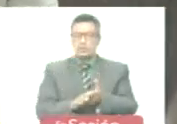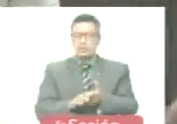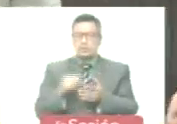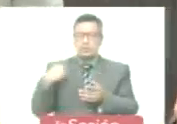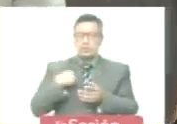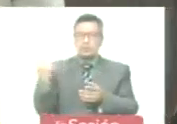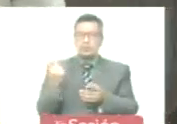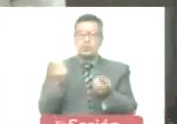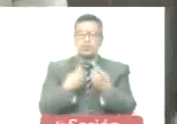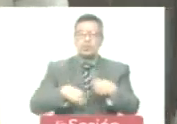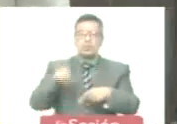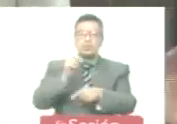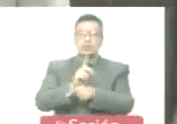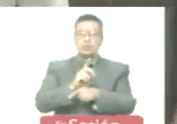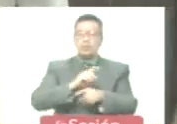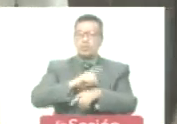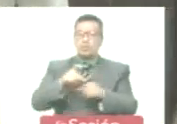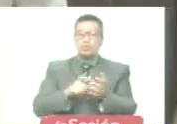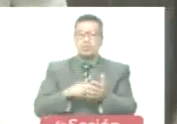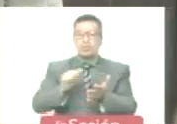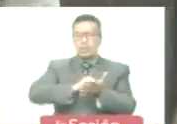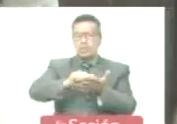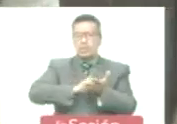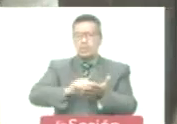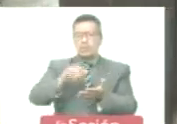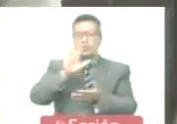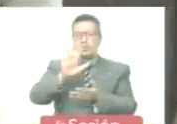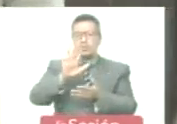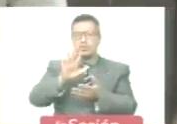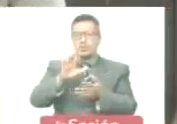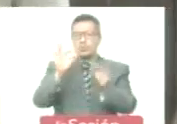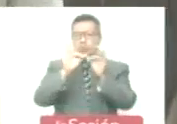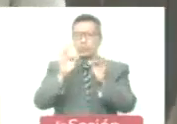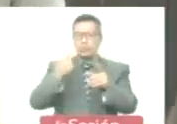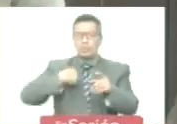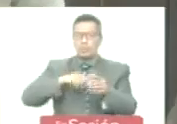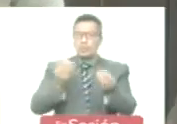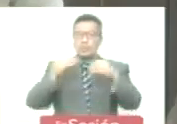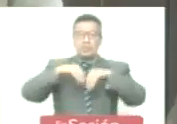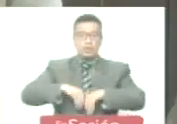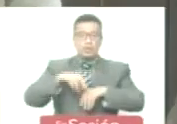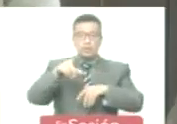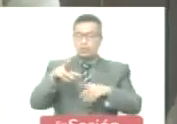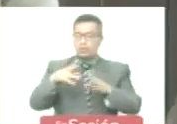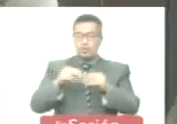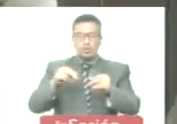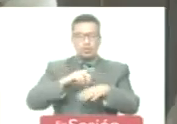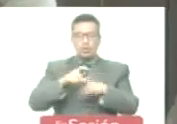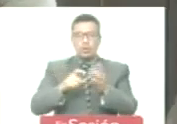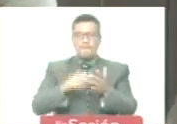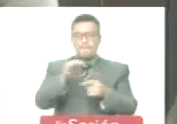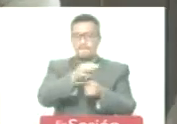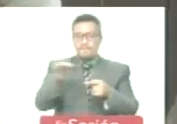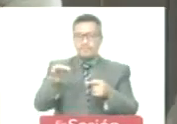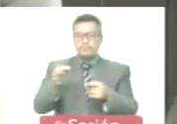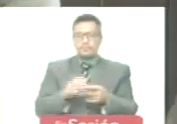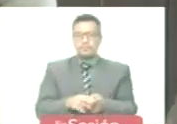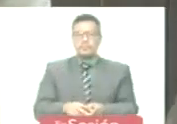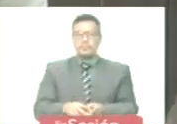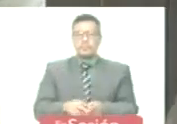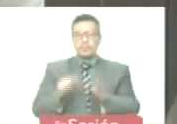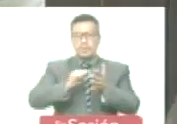a la unanimidad. El artículo 5 no hay forma de no estar de acuerdo. Está impecable.